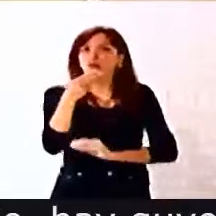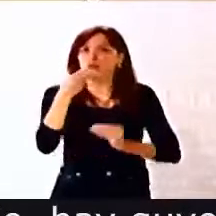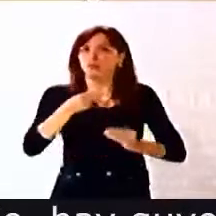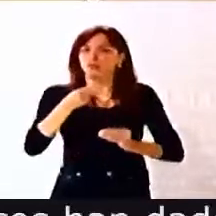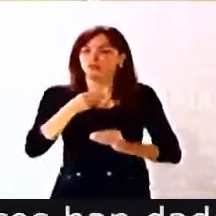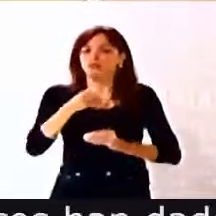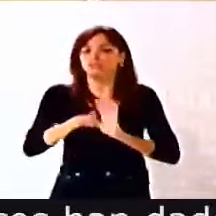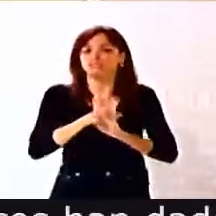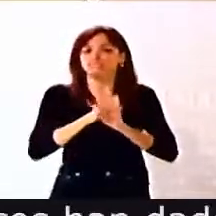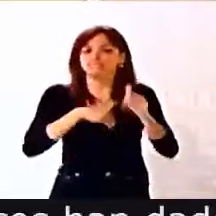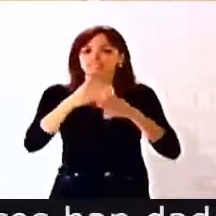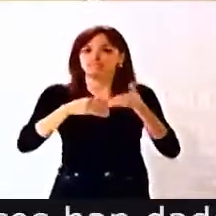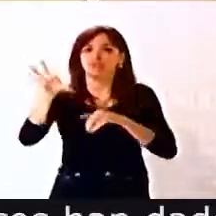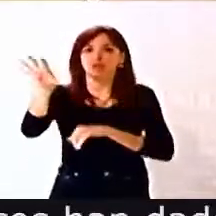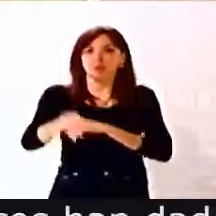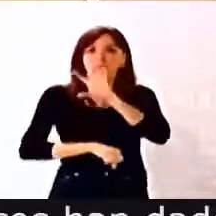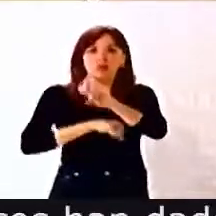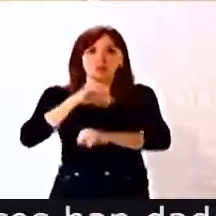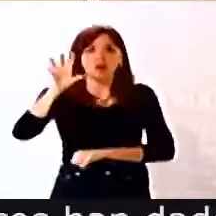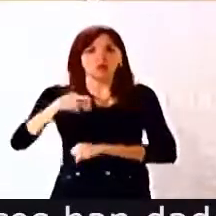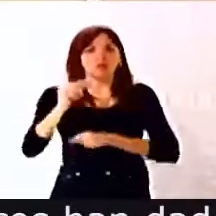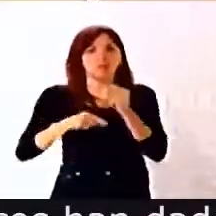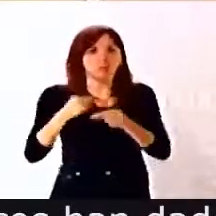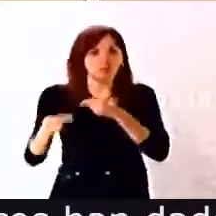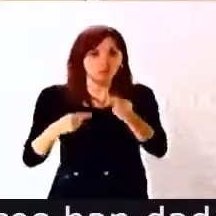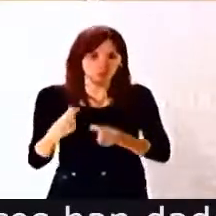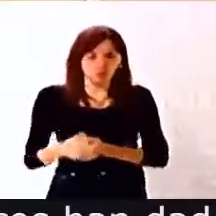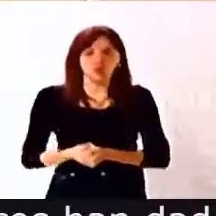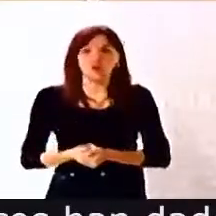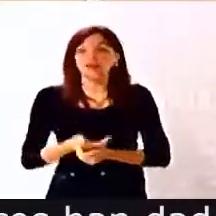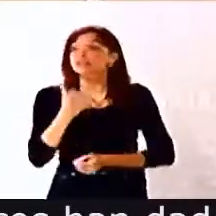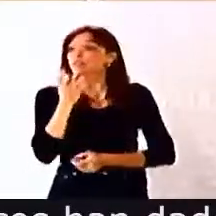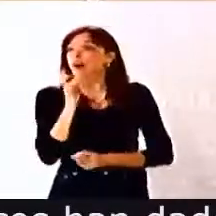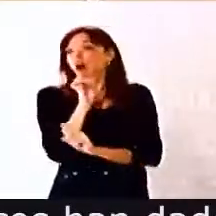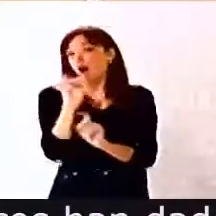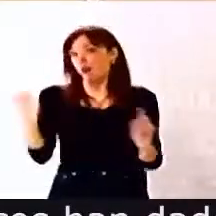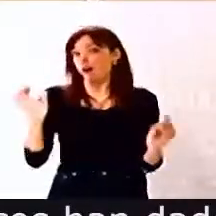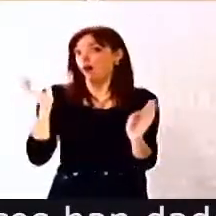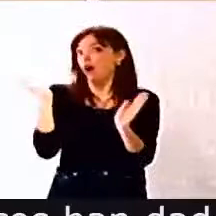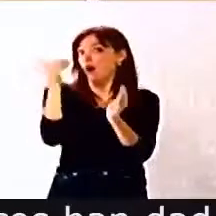comprando de forma paulatina. Si les digo que a día de hoy